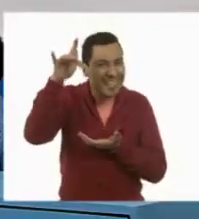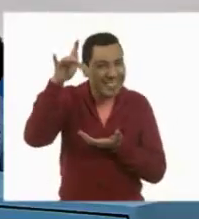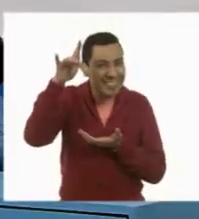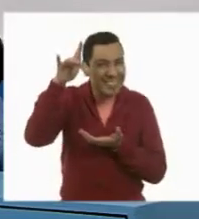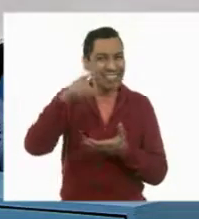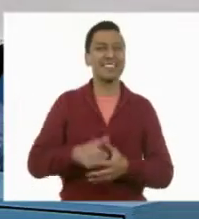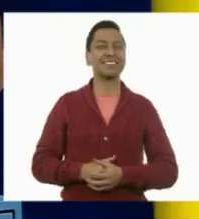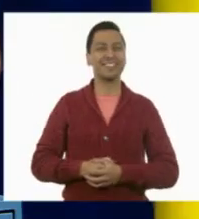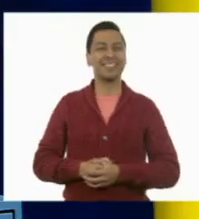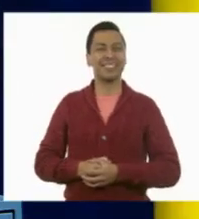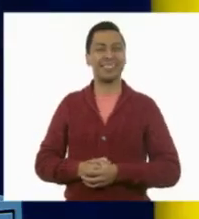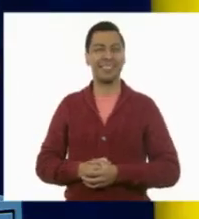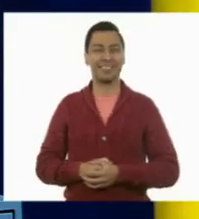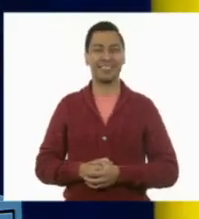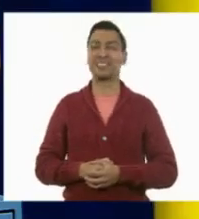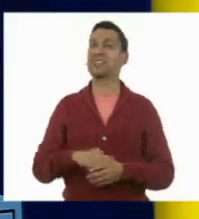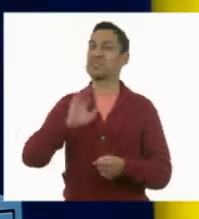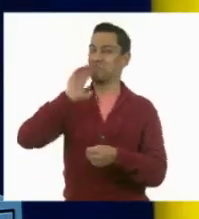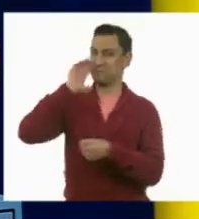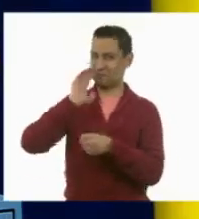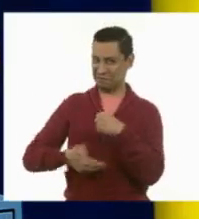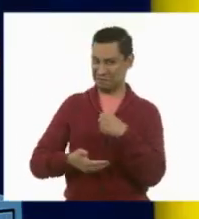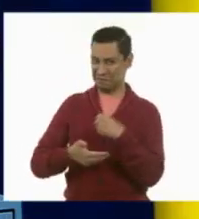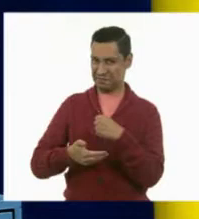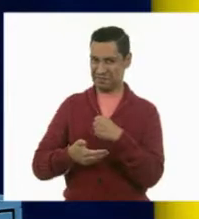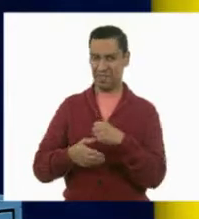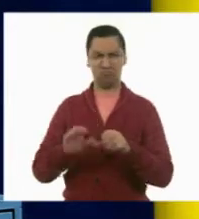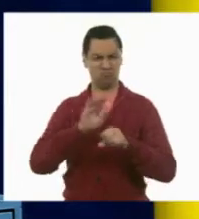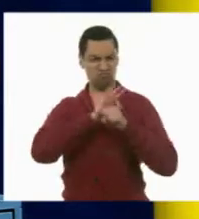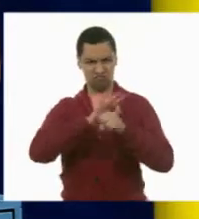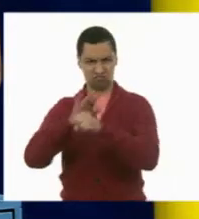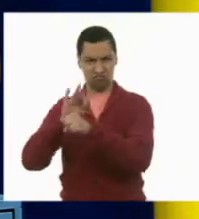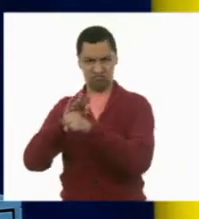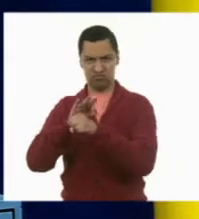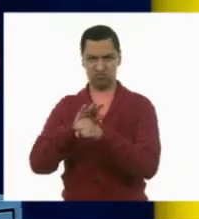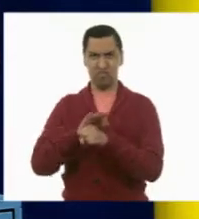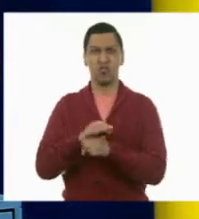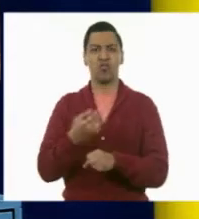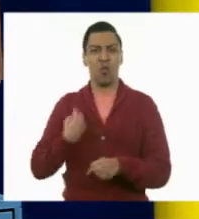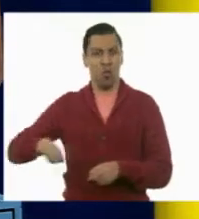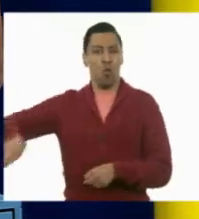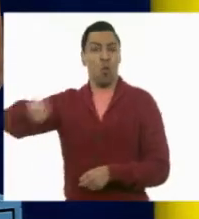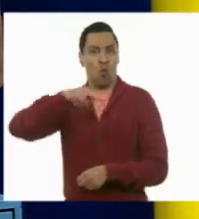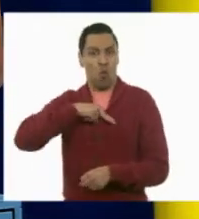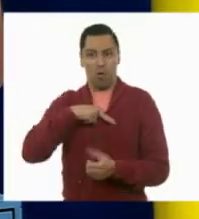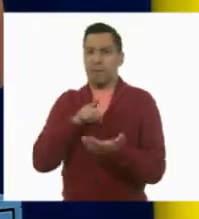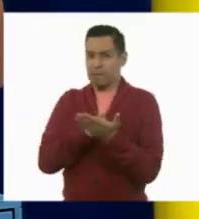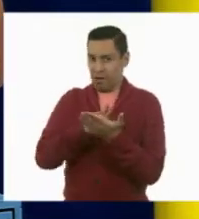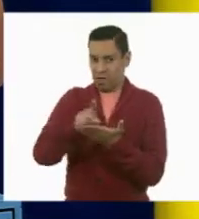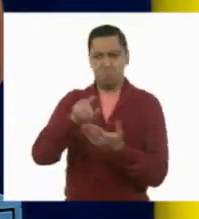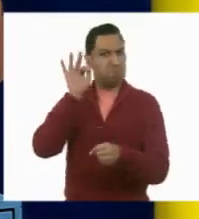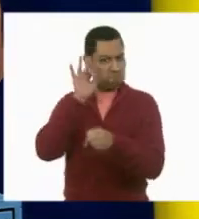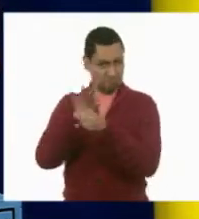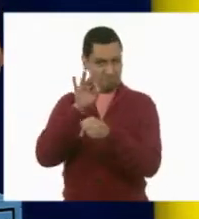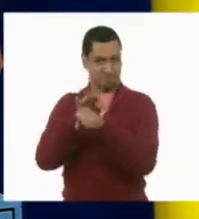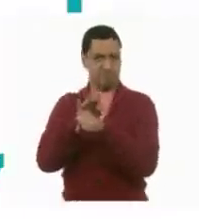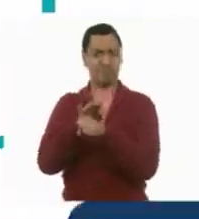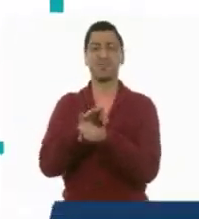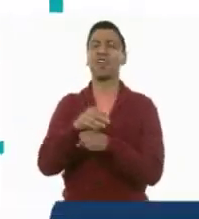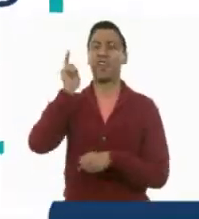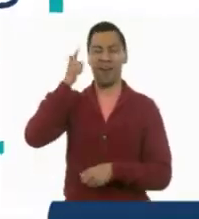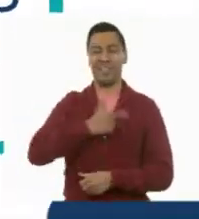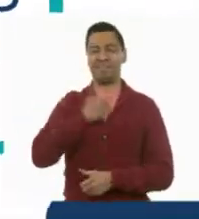por participar. Hemos terminado con Defendemos Nuestros Derechos y espero que lo hayan disfrutado tanto como Nelly, Raúl y